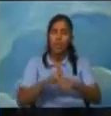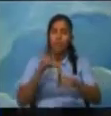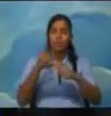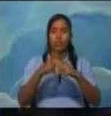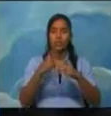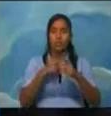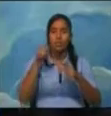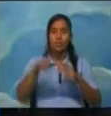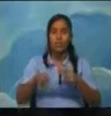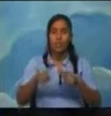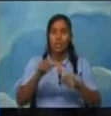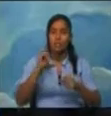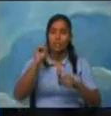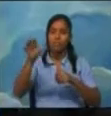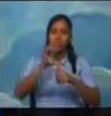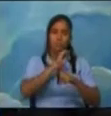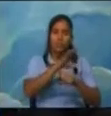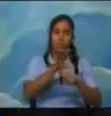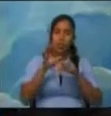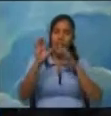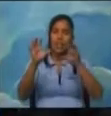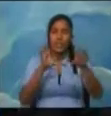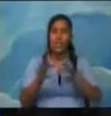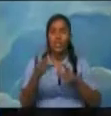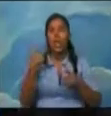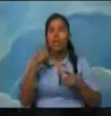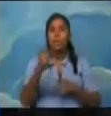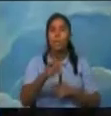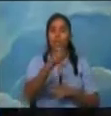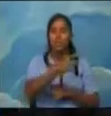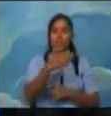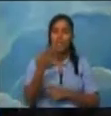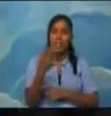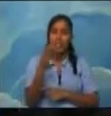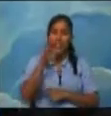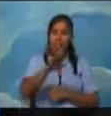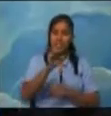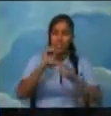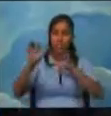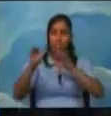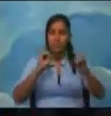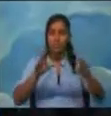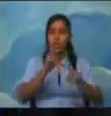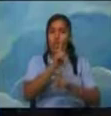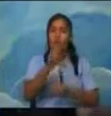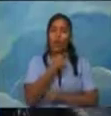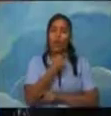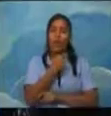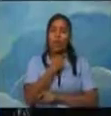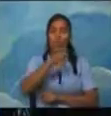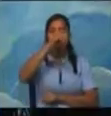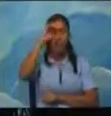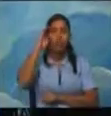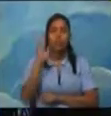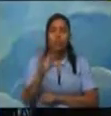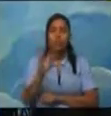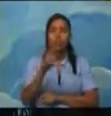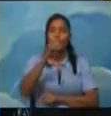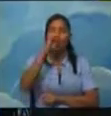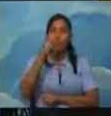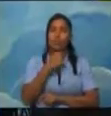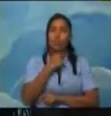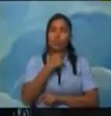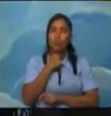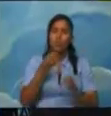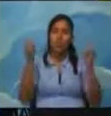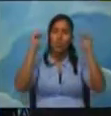tremendo, esparcir por las naciones, hay personas que andan esparcidas, eso no le gusta a Dios. A Dios nos gusta colocarnos a